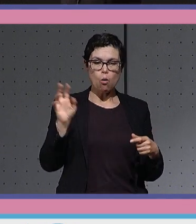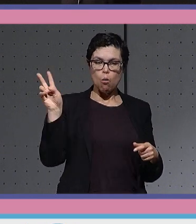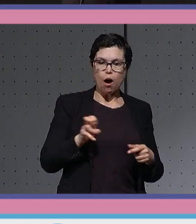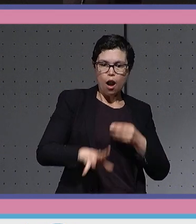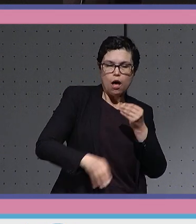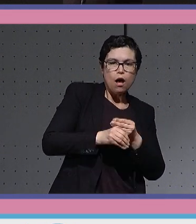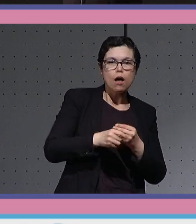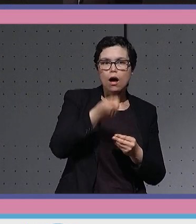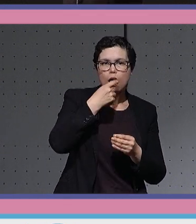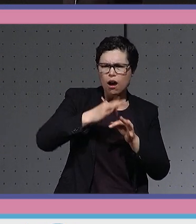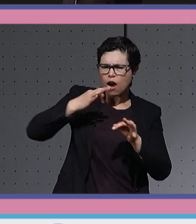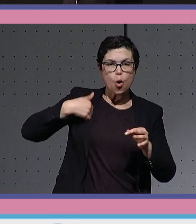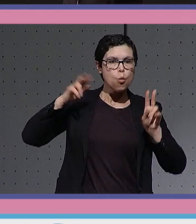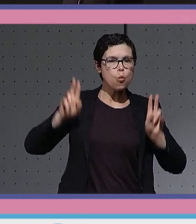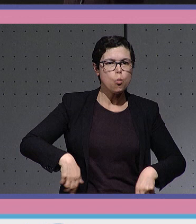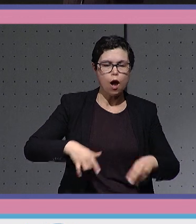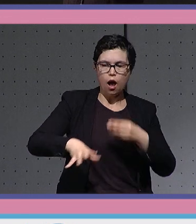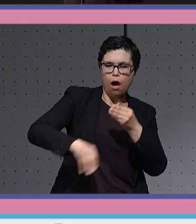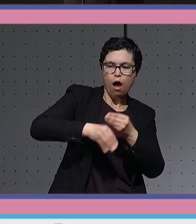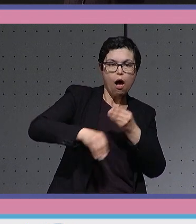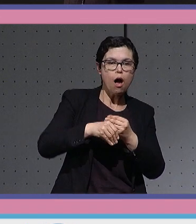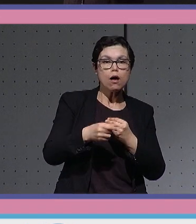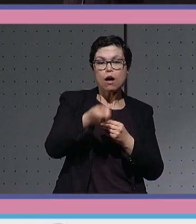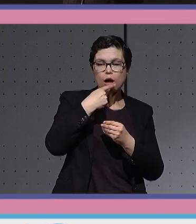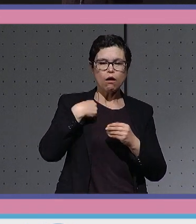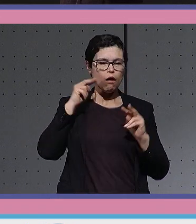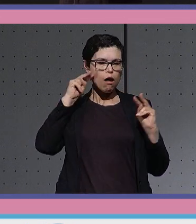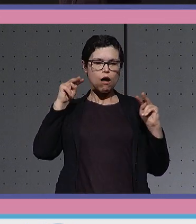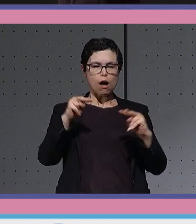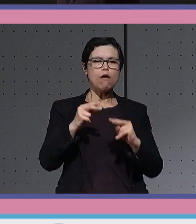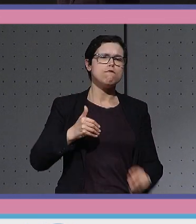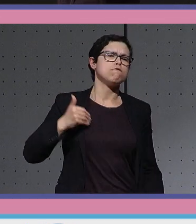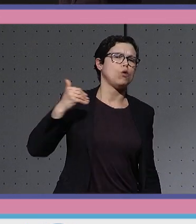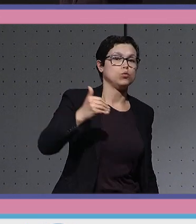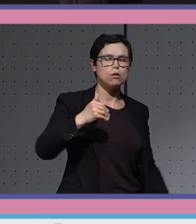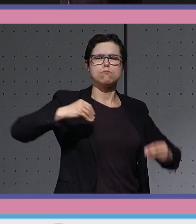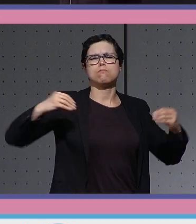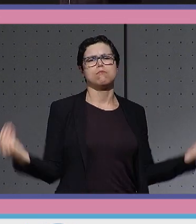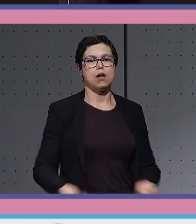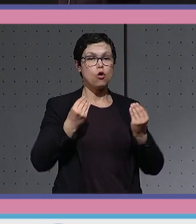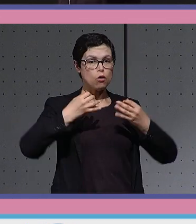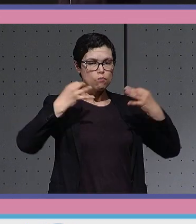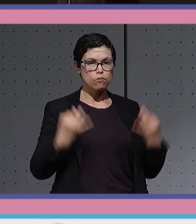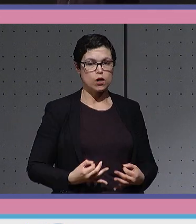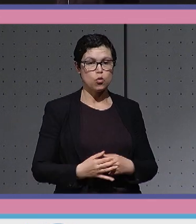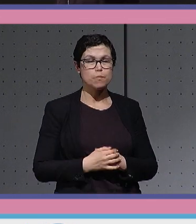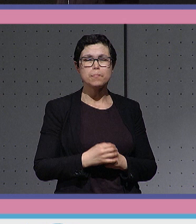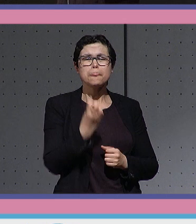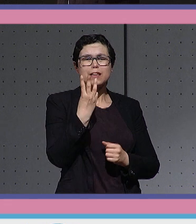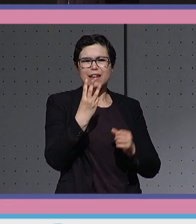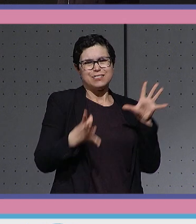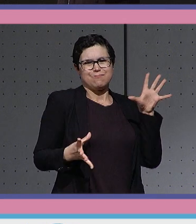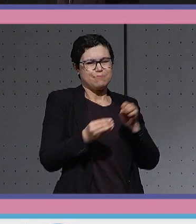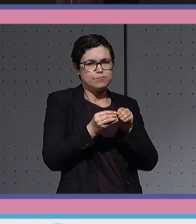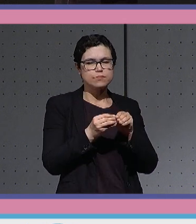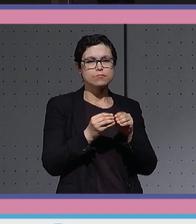para este tipo de indicaciones y nos llevan a pensar bueno, que el futuro va a mejorar sin duda. 3 mensajes fundamentales.